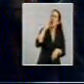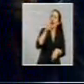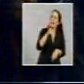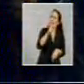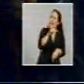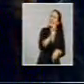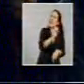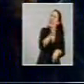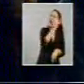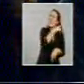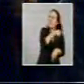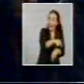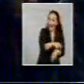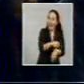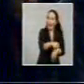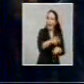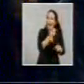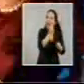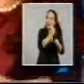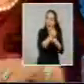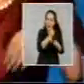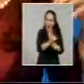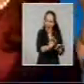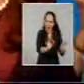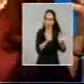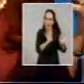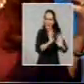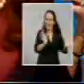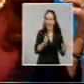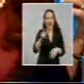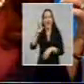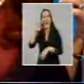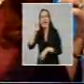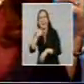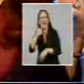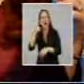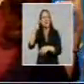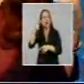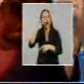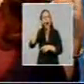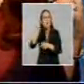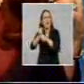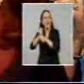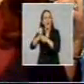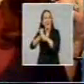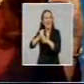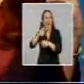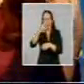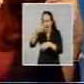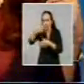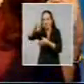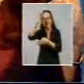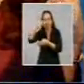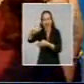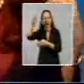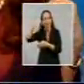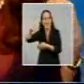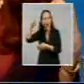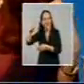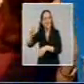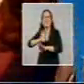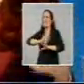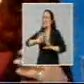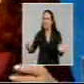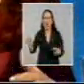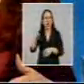que completaba su escuela primaria, o de Carlos Albañil, que complementaba su estudio